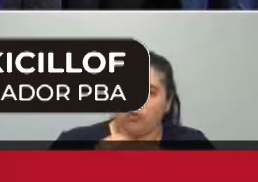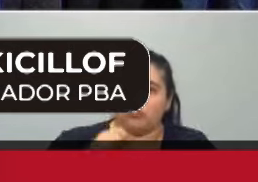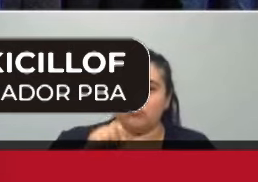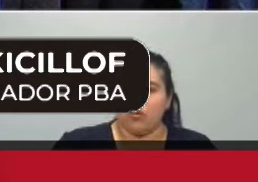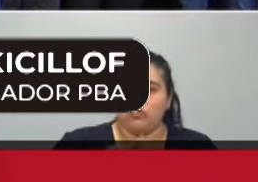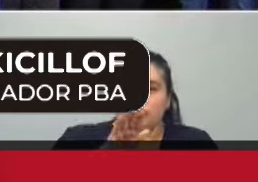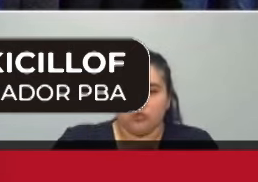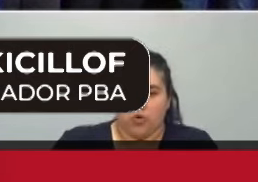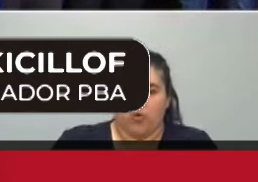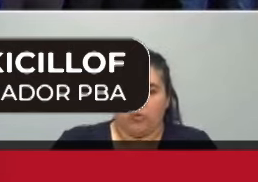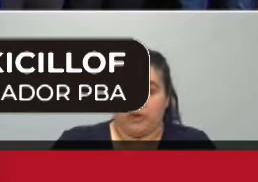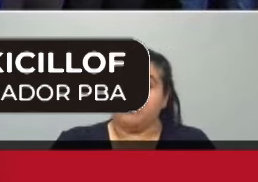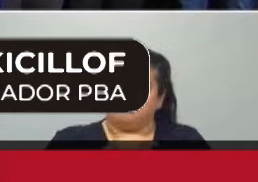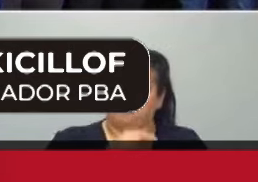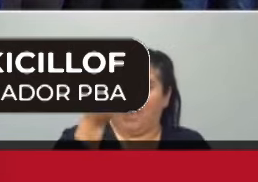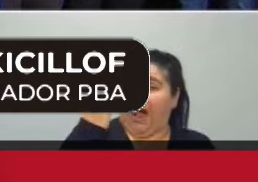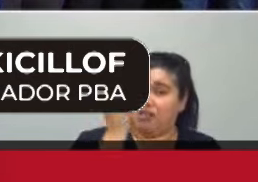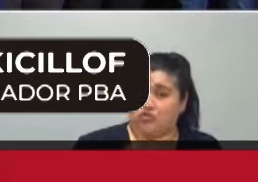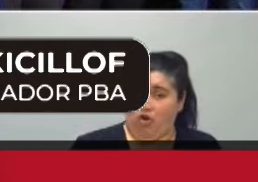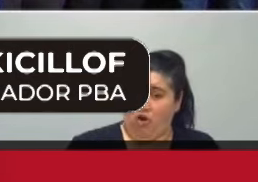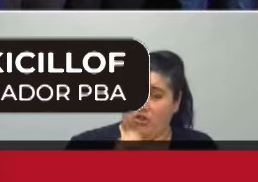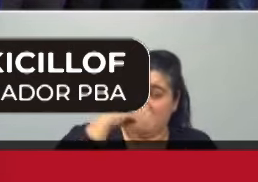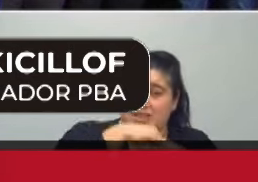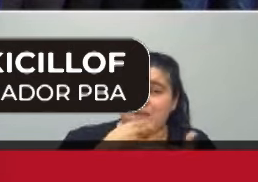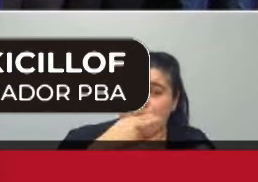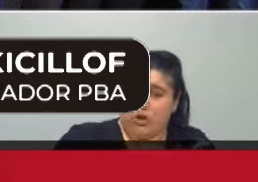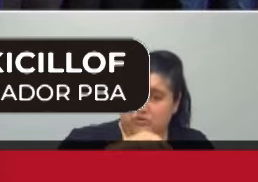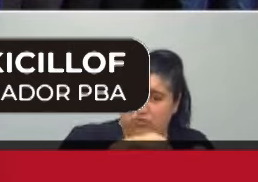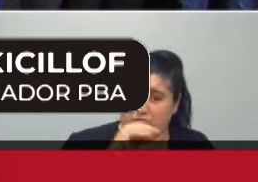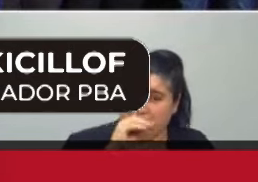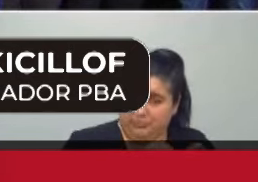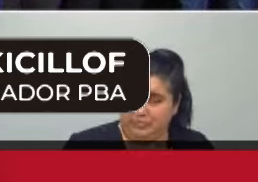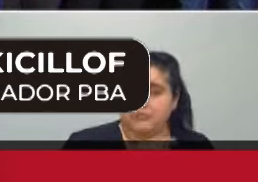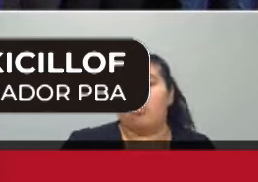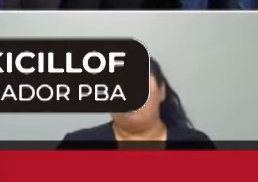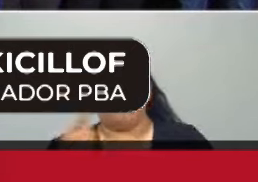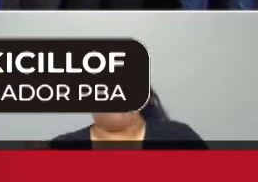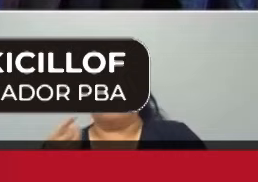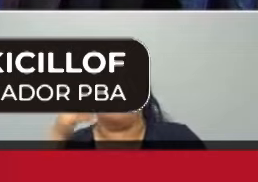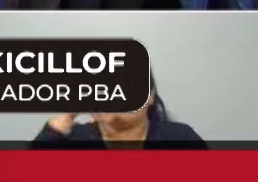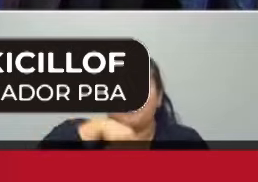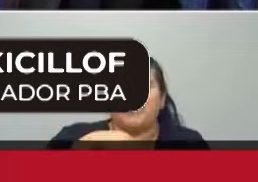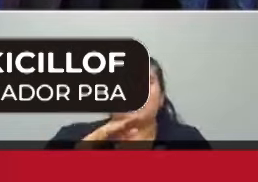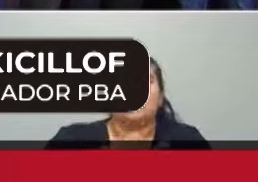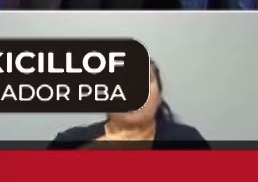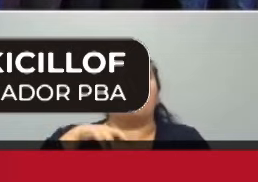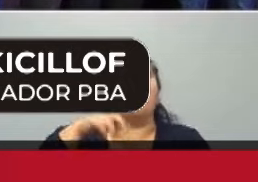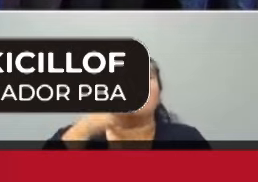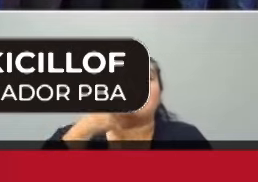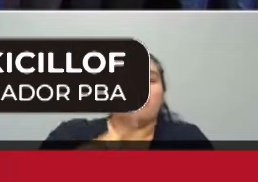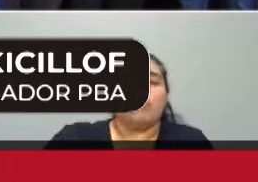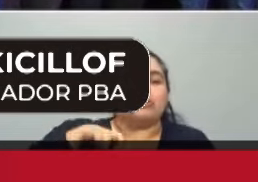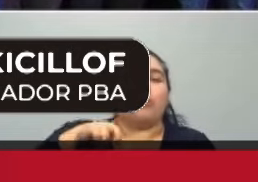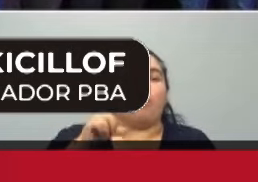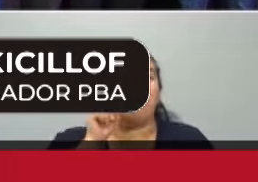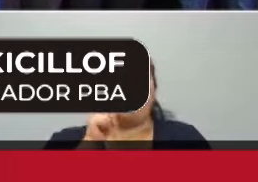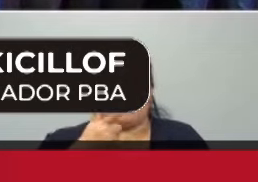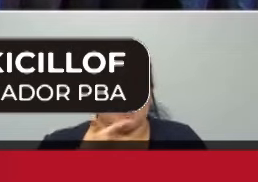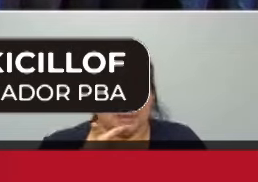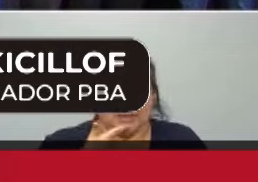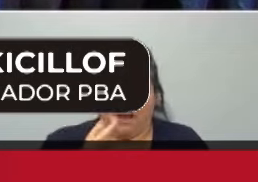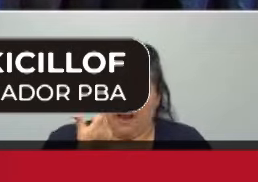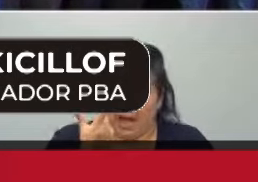correspondientes, esto es el gasoil, ¿no? Con fondos correspondientes al impuesto país. En el primer caso estamos hablando de 200.000 millones de